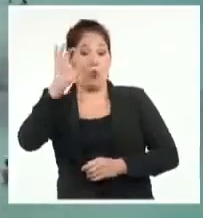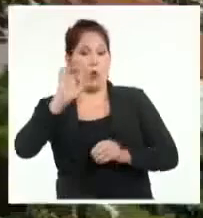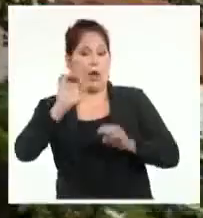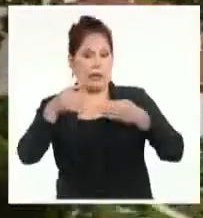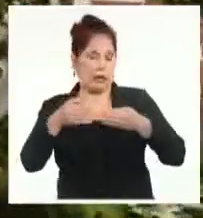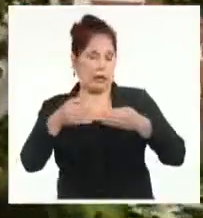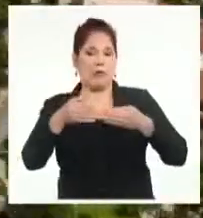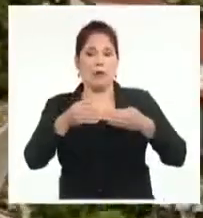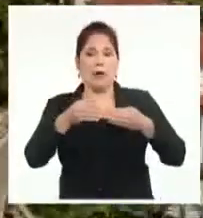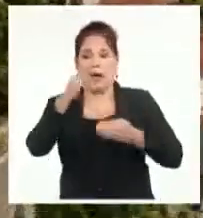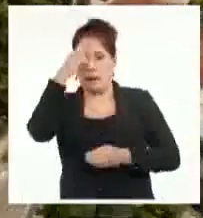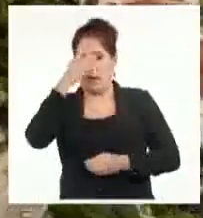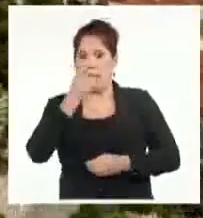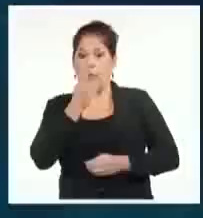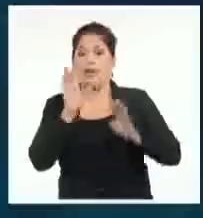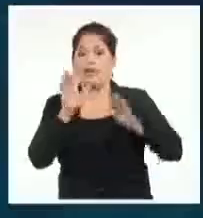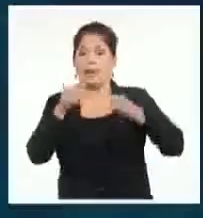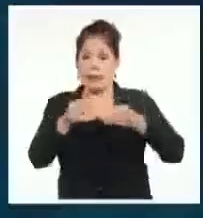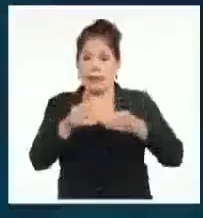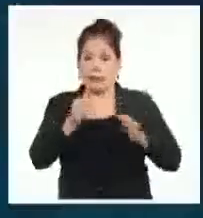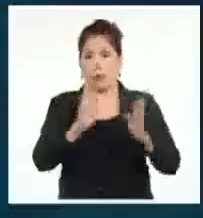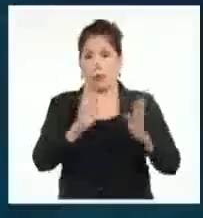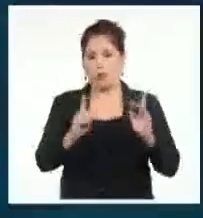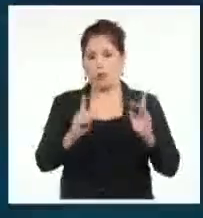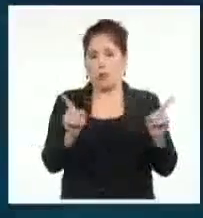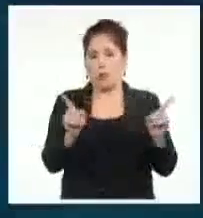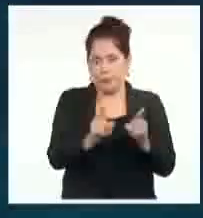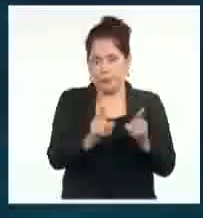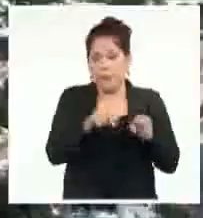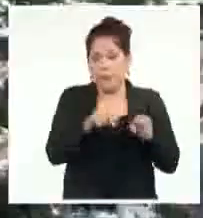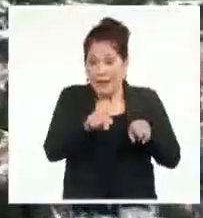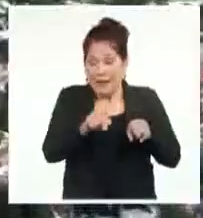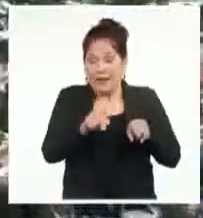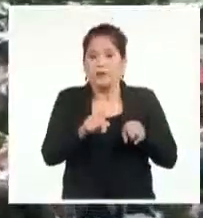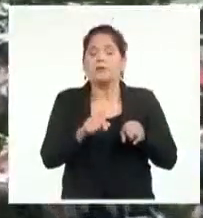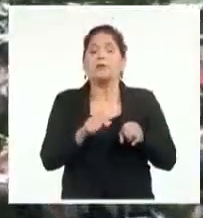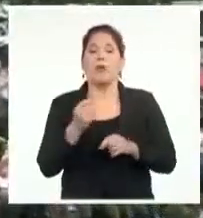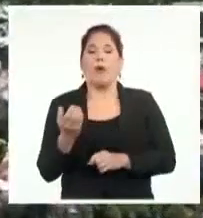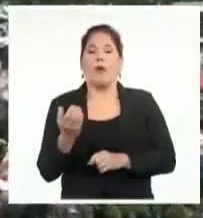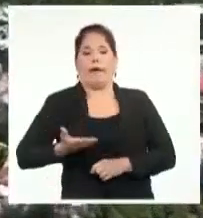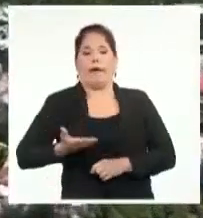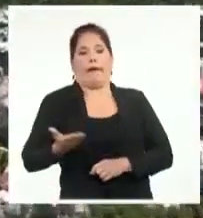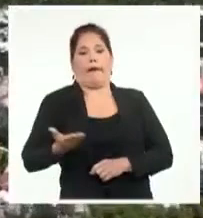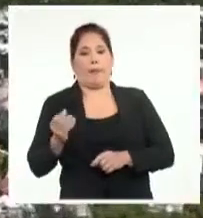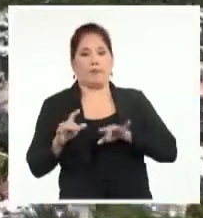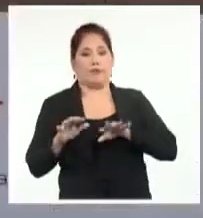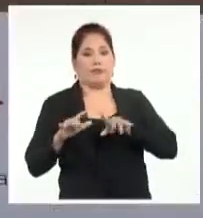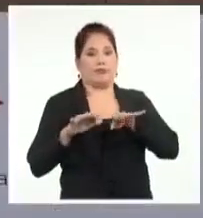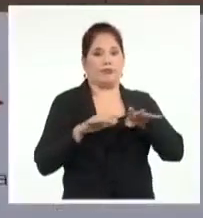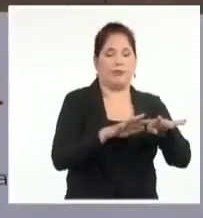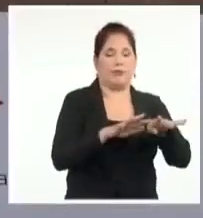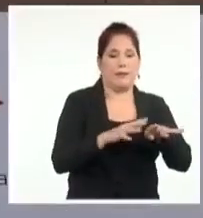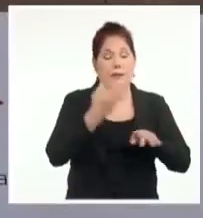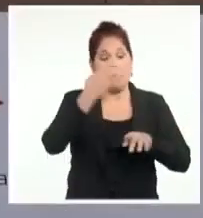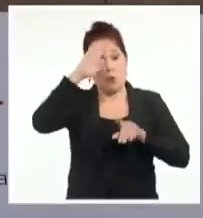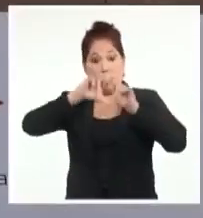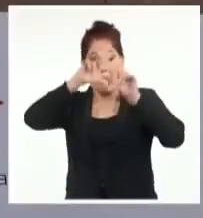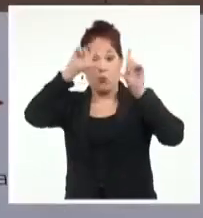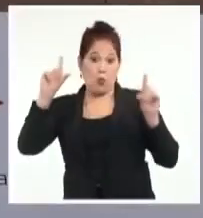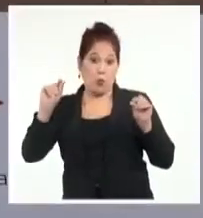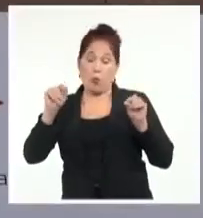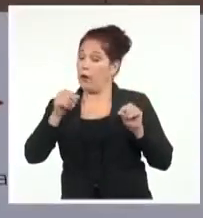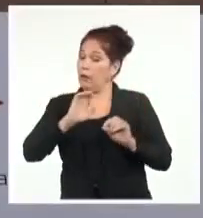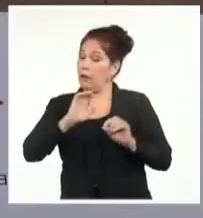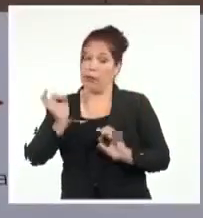y Dominicana cerró por un periodo muy corto de tiempo y eso los hizo ganar ventaja con relación a nuestro país, que